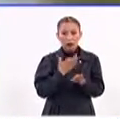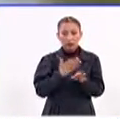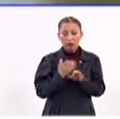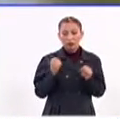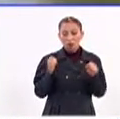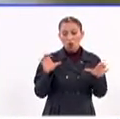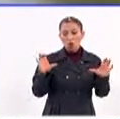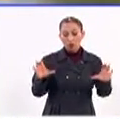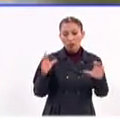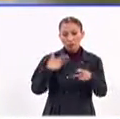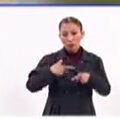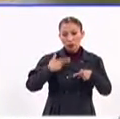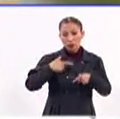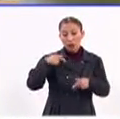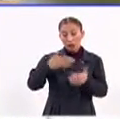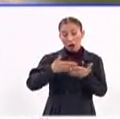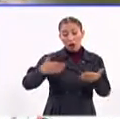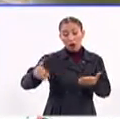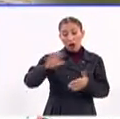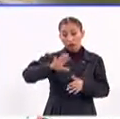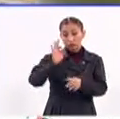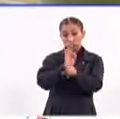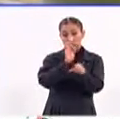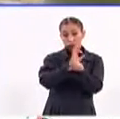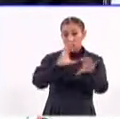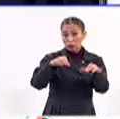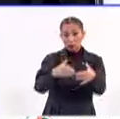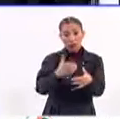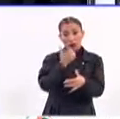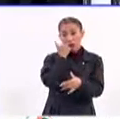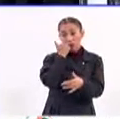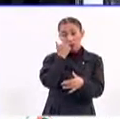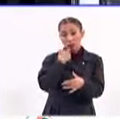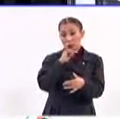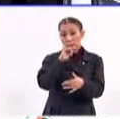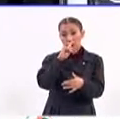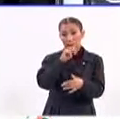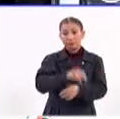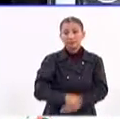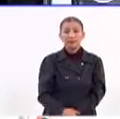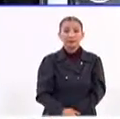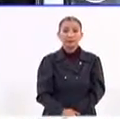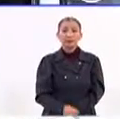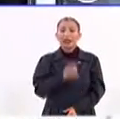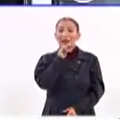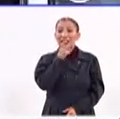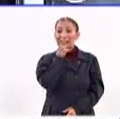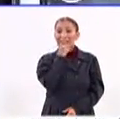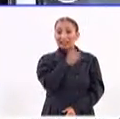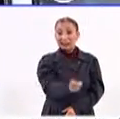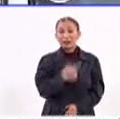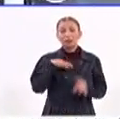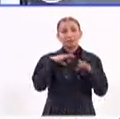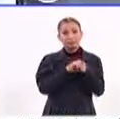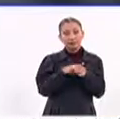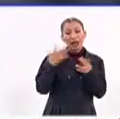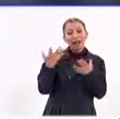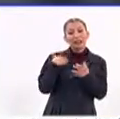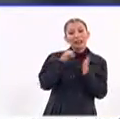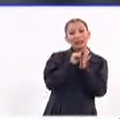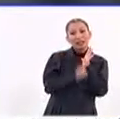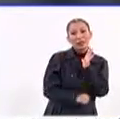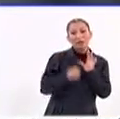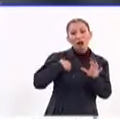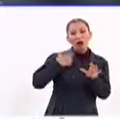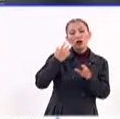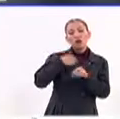la seguridad de las personas y en este caso la seguridad de la comunidad politécnica. También destacó la alianza realizada con el Sistema